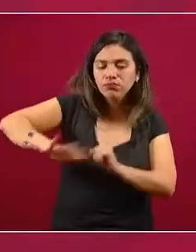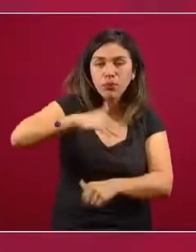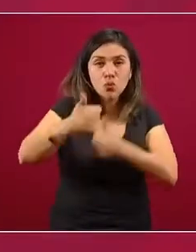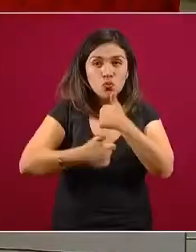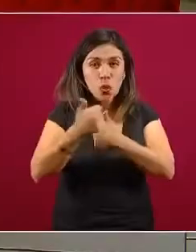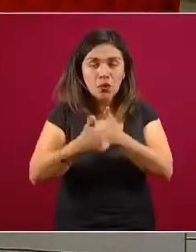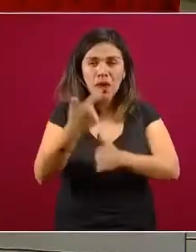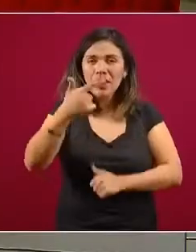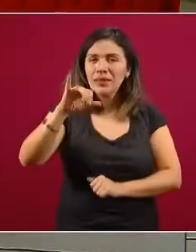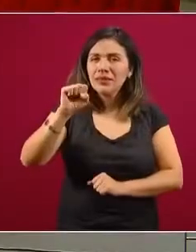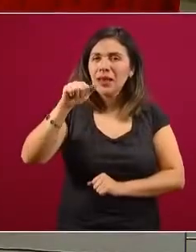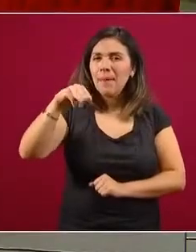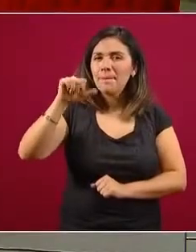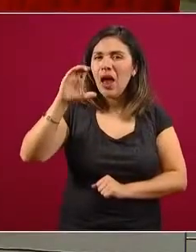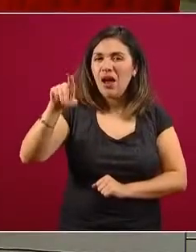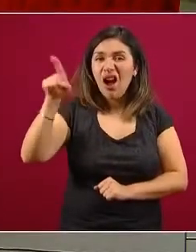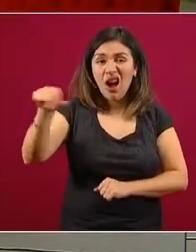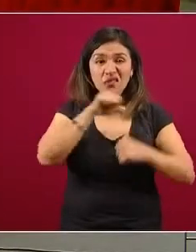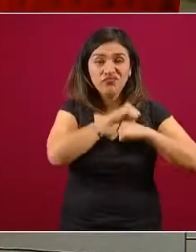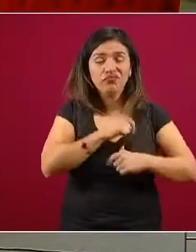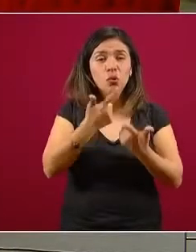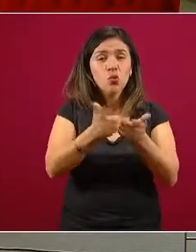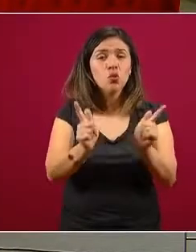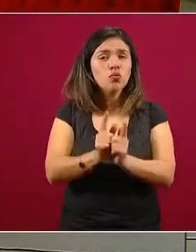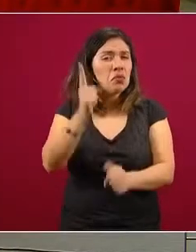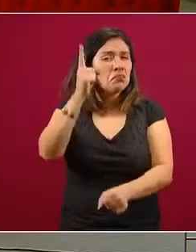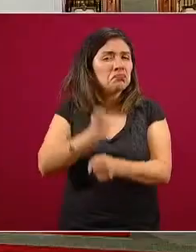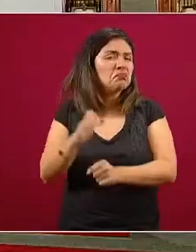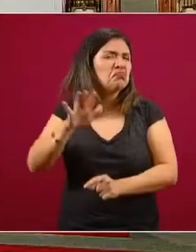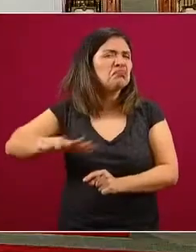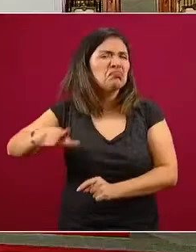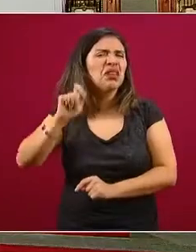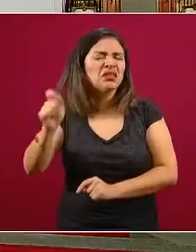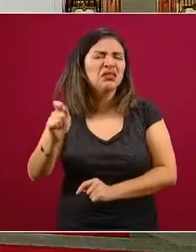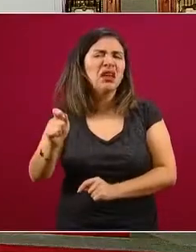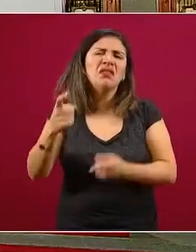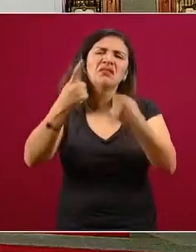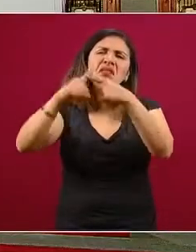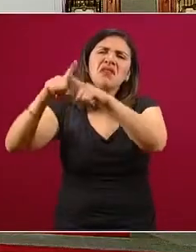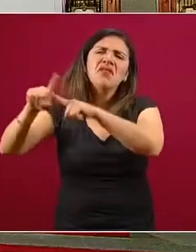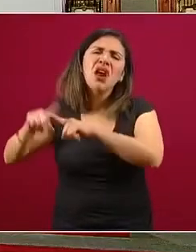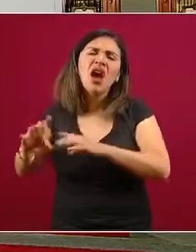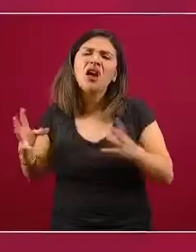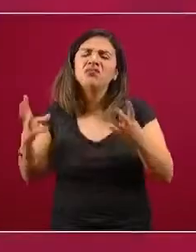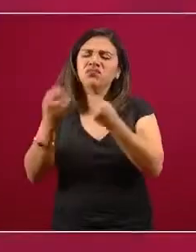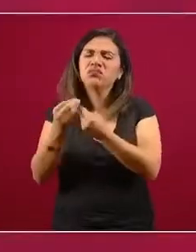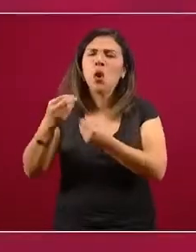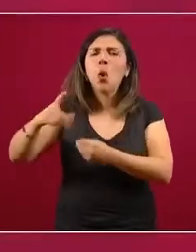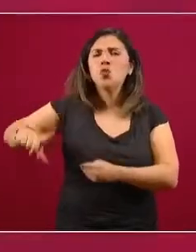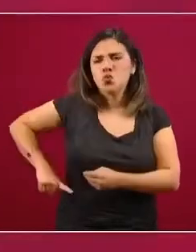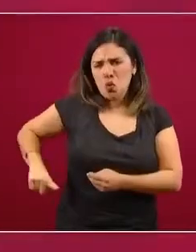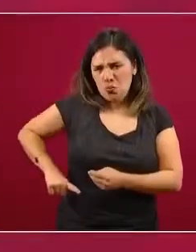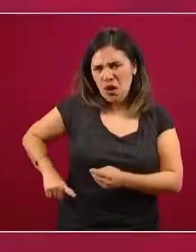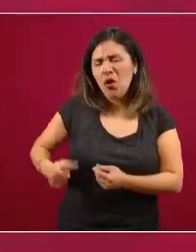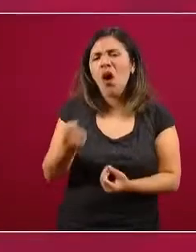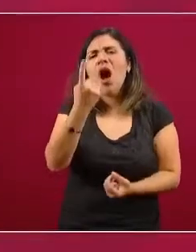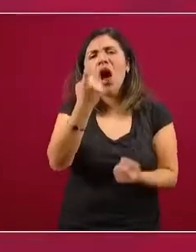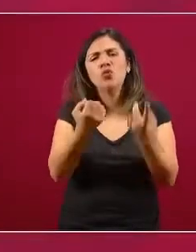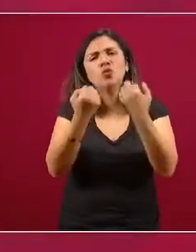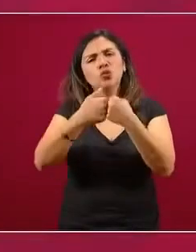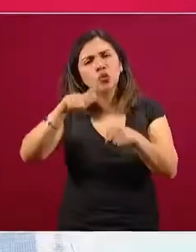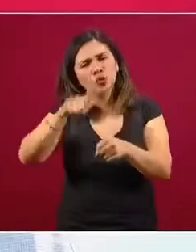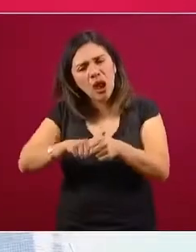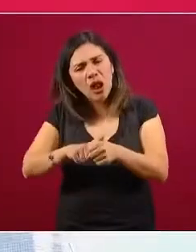Competitividad, GISAMAC, que es un grupo conformado principalmente por organismos del sector público, algunos